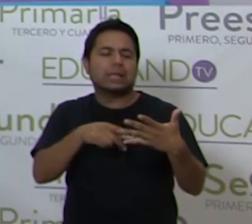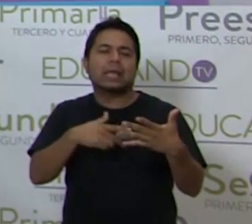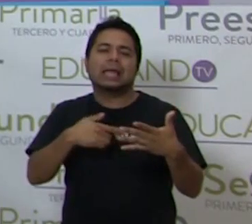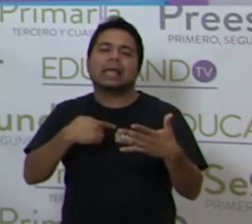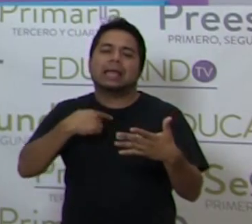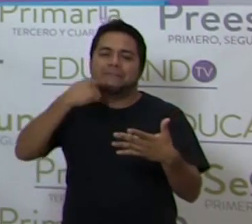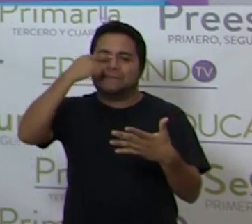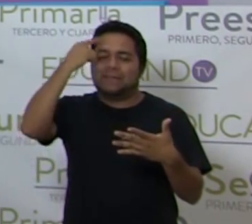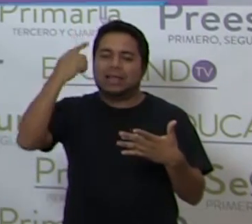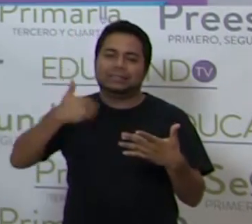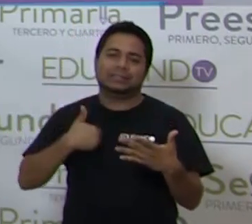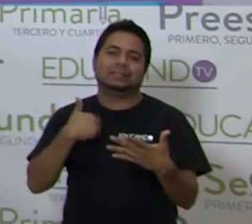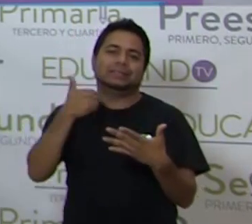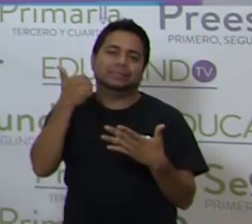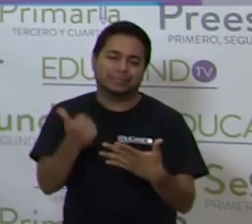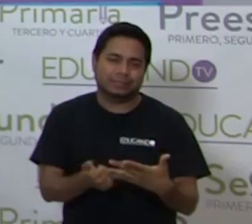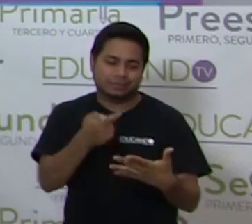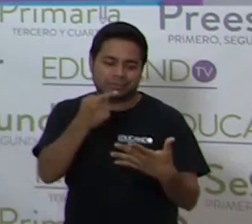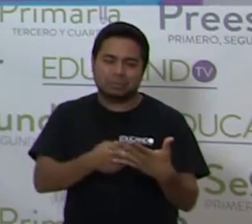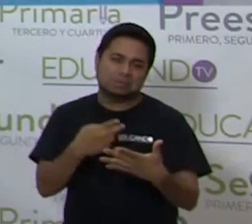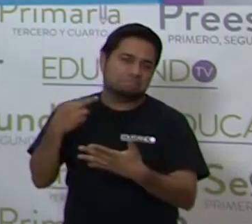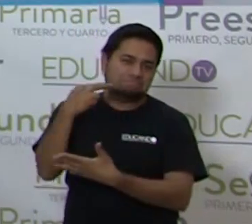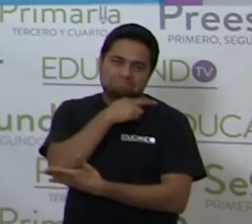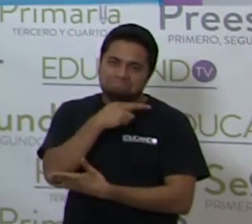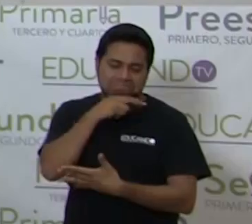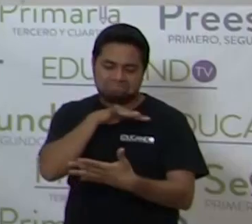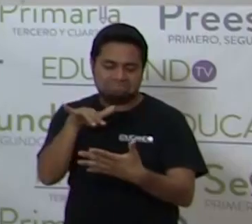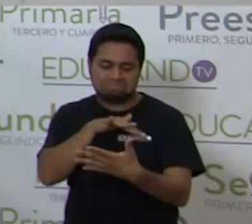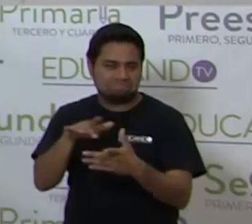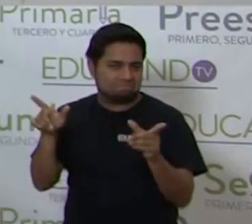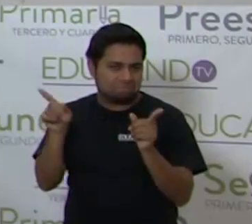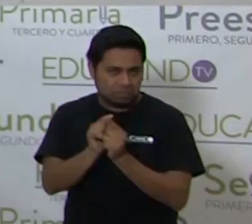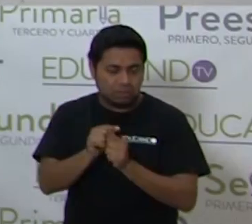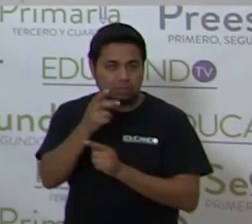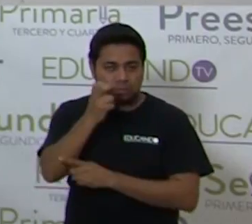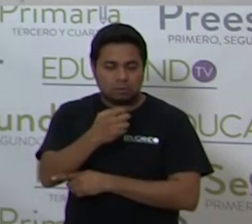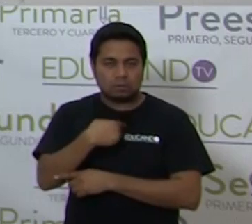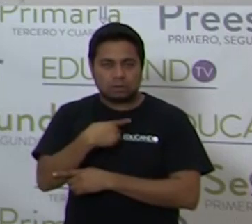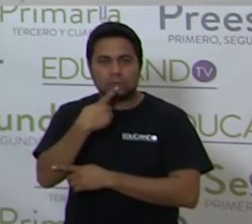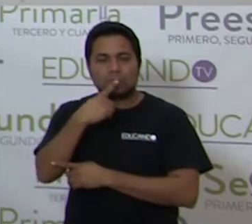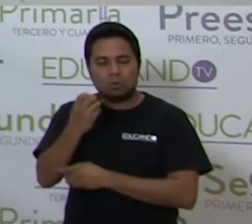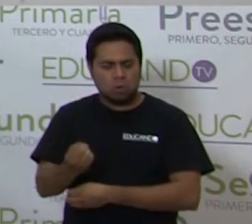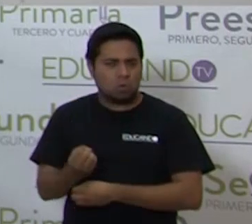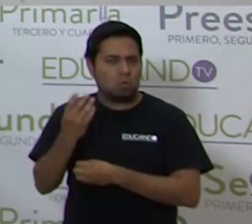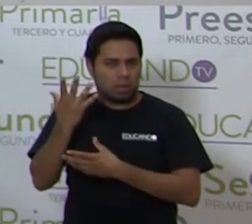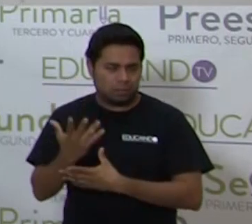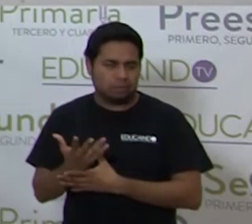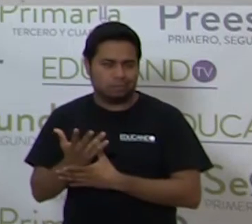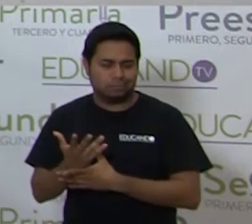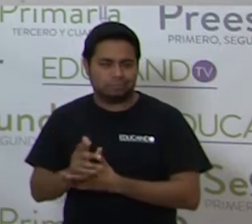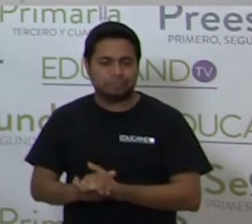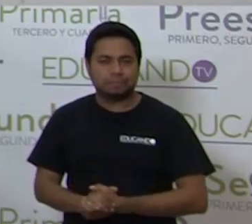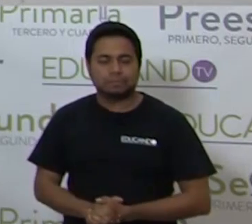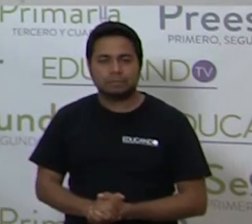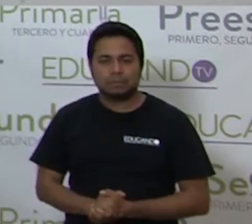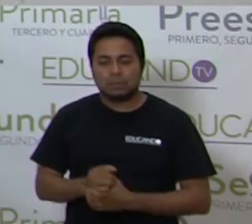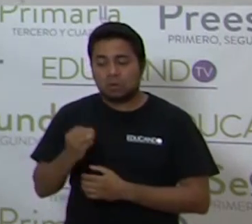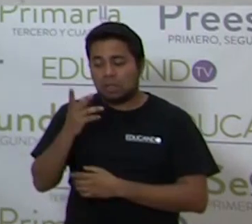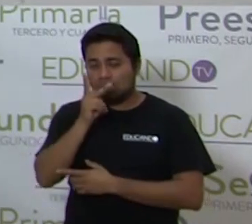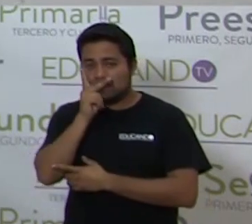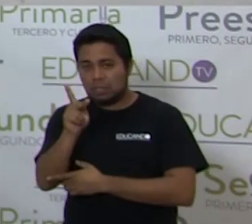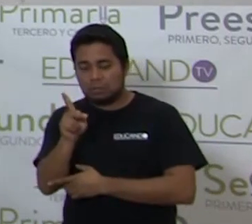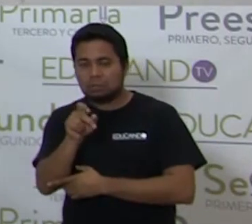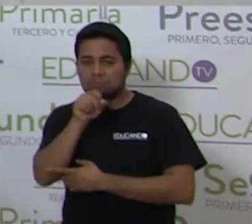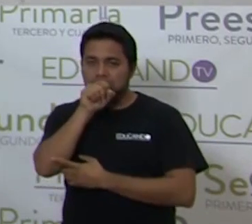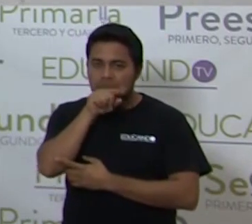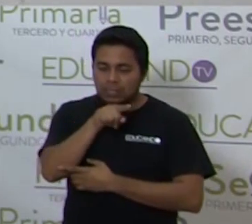fácil de entender y que sea muy rápido de leer. Por eso nos referimos a cantidad. Obviamente también podemos decir y hablar